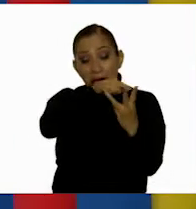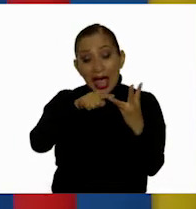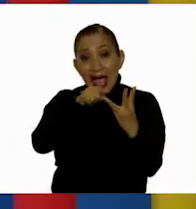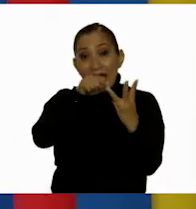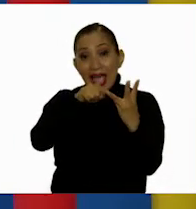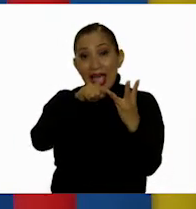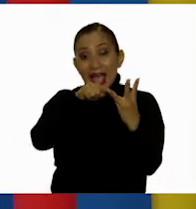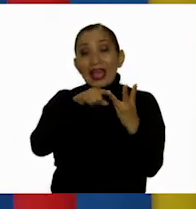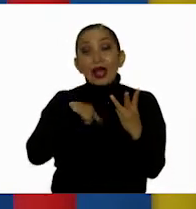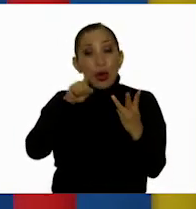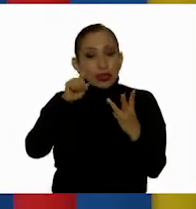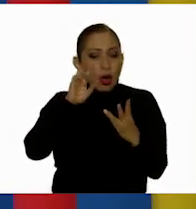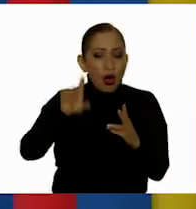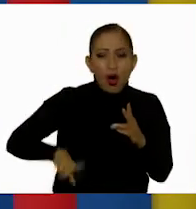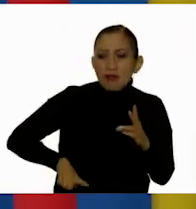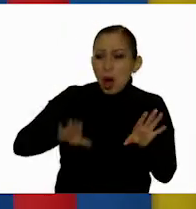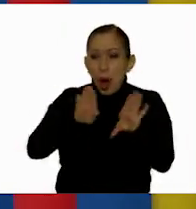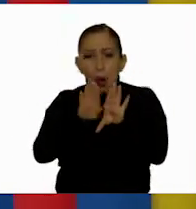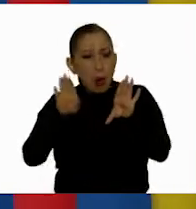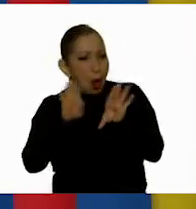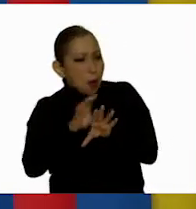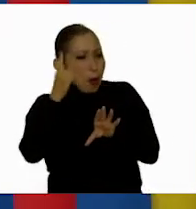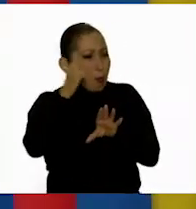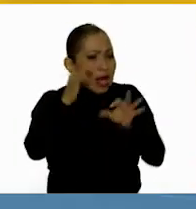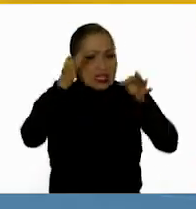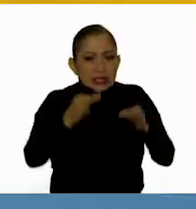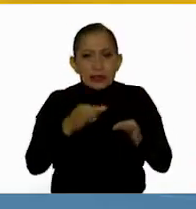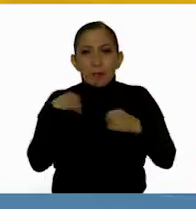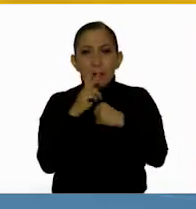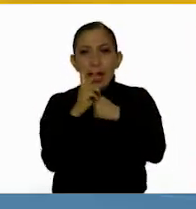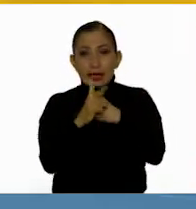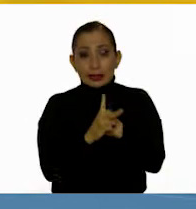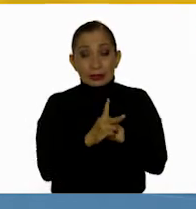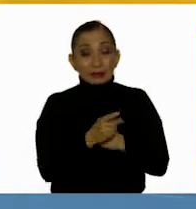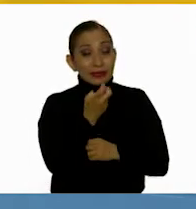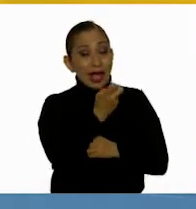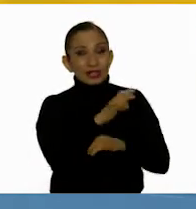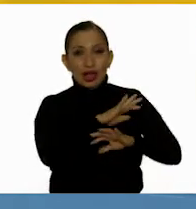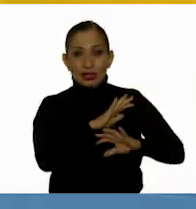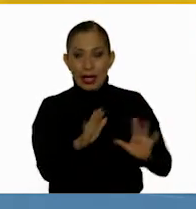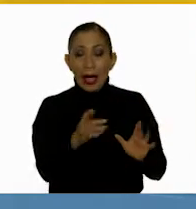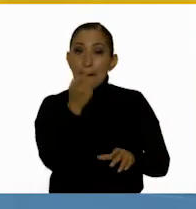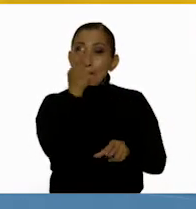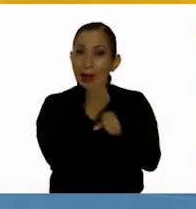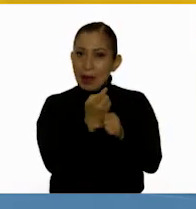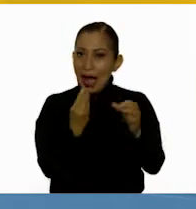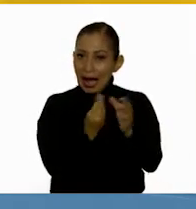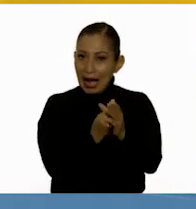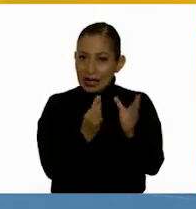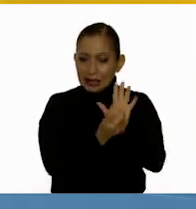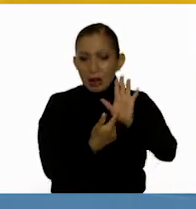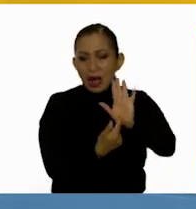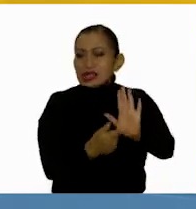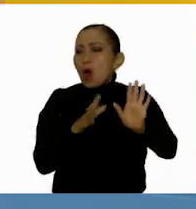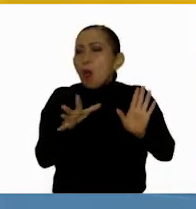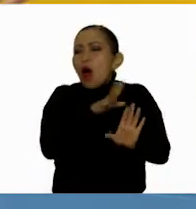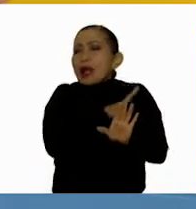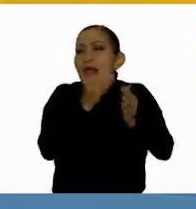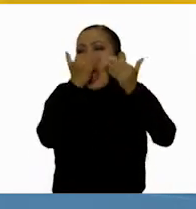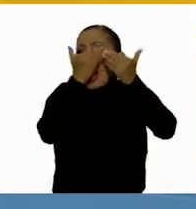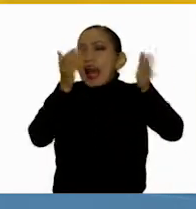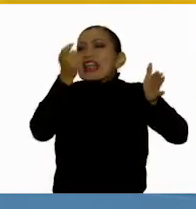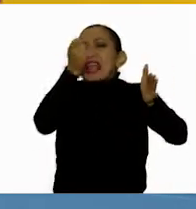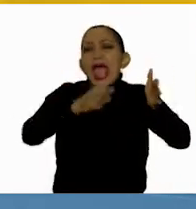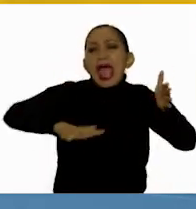una forma de gobierno que lo consolidara como nación. Hasta aquí hemos llegado con la primera clase que nos muestra un panorama general